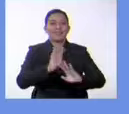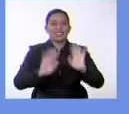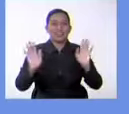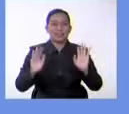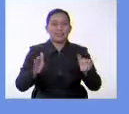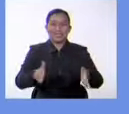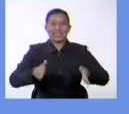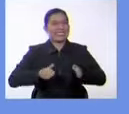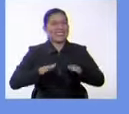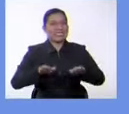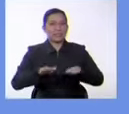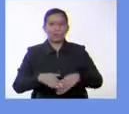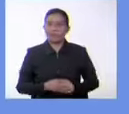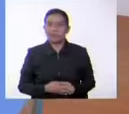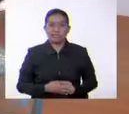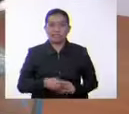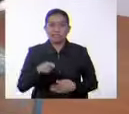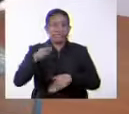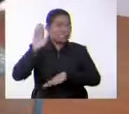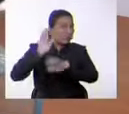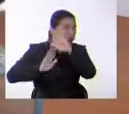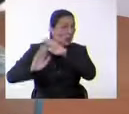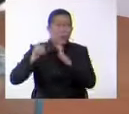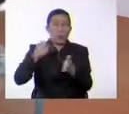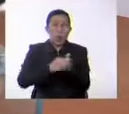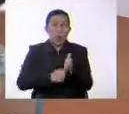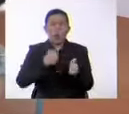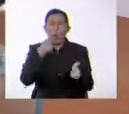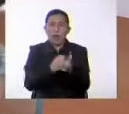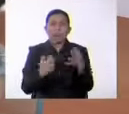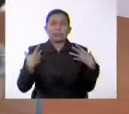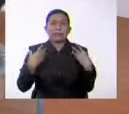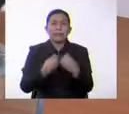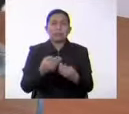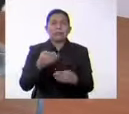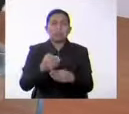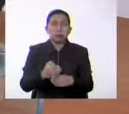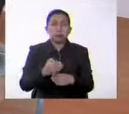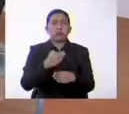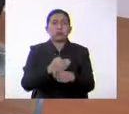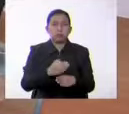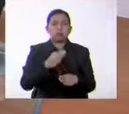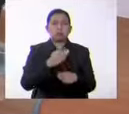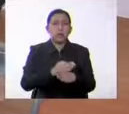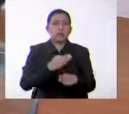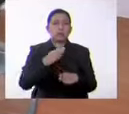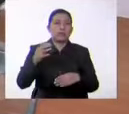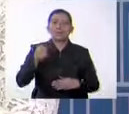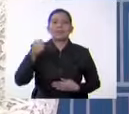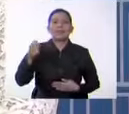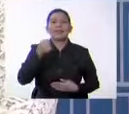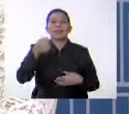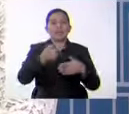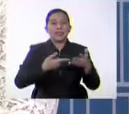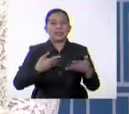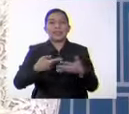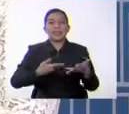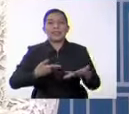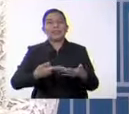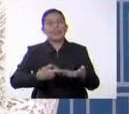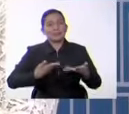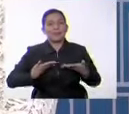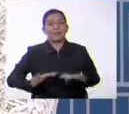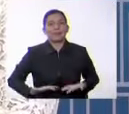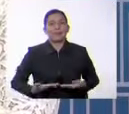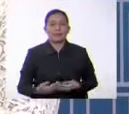de la historia y de las luchas sociales. ¿Y como última característica también, maestra? Bueno, hemos mencionado que son progresivos. Es